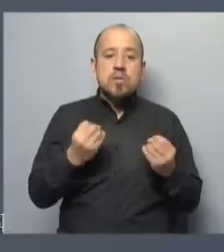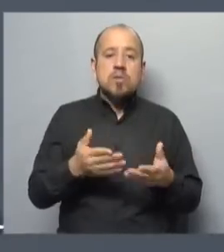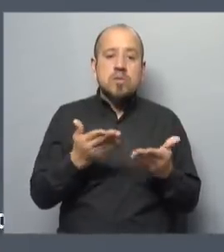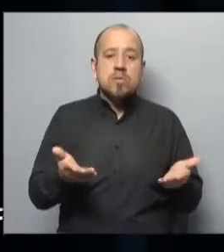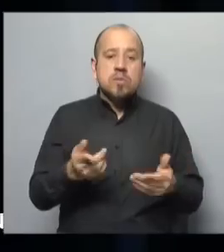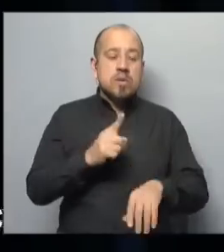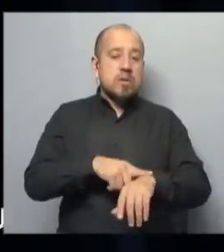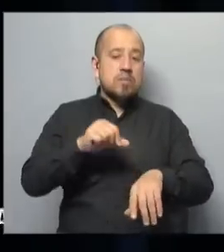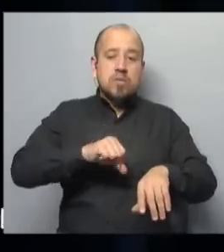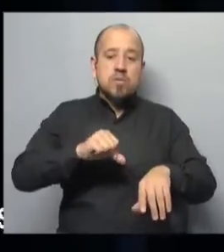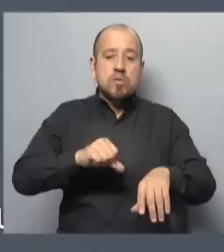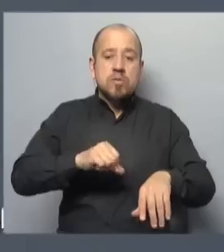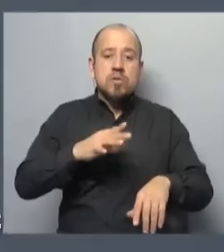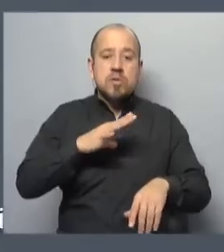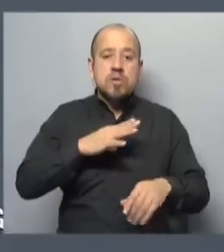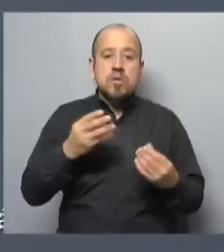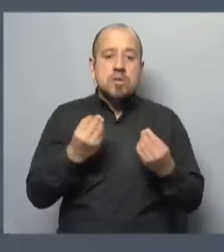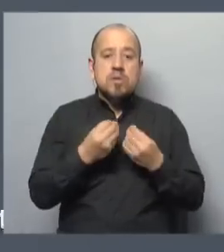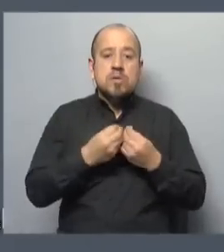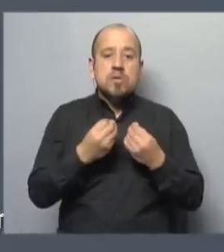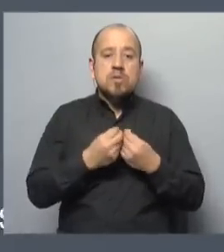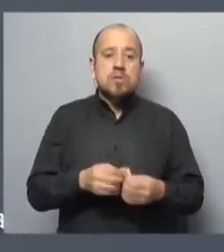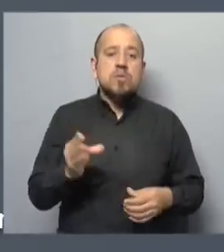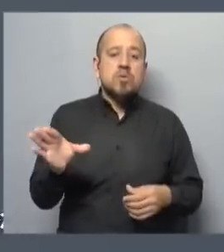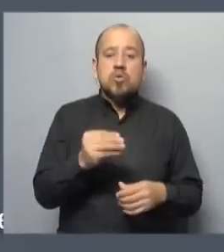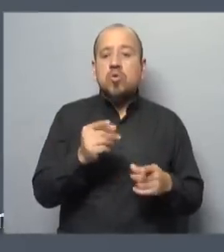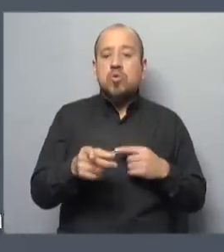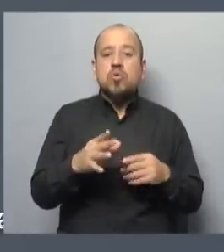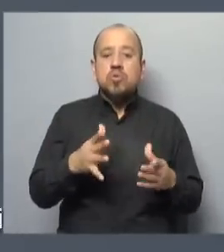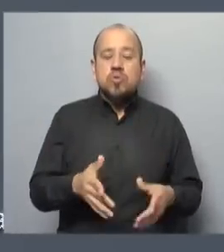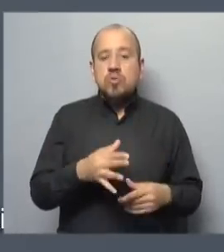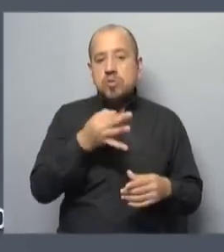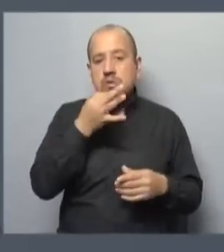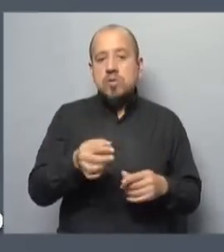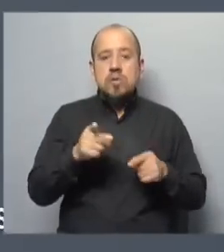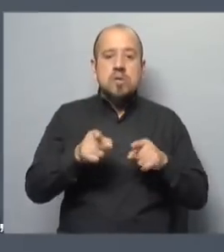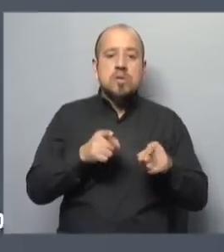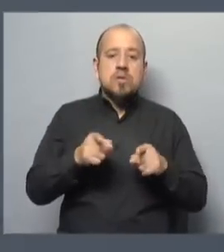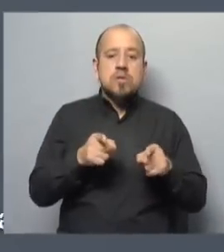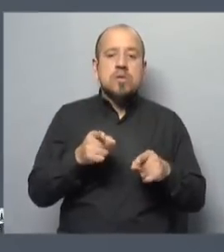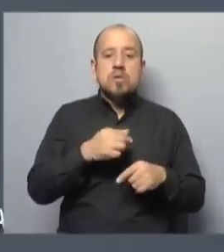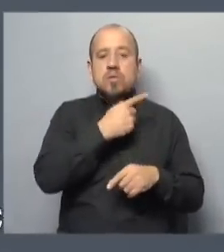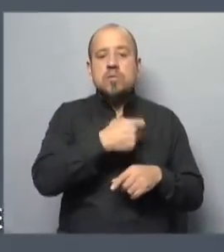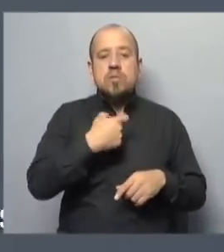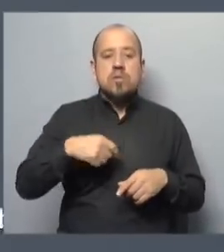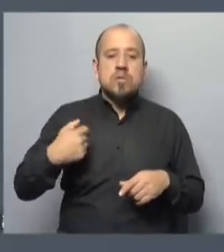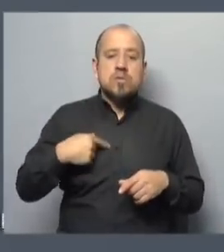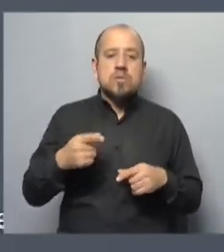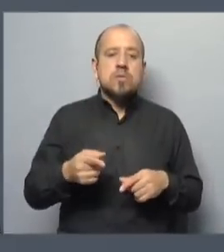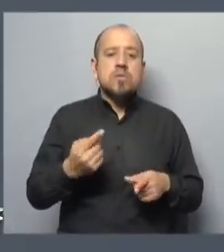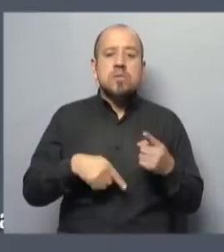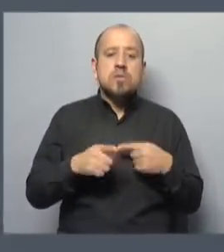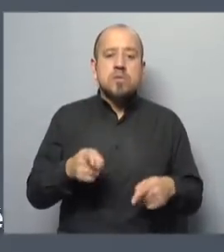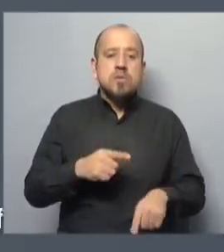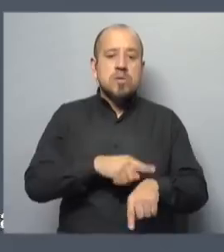el tiempo porque hay tantos programas y todos merecen tener la palabra del entrenador de en este caso peñarol dato bien pero si no